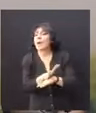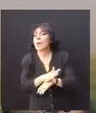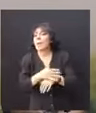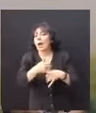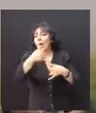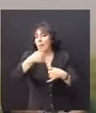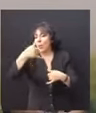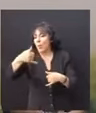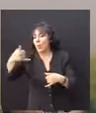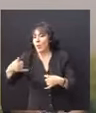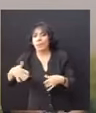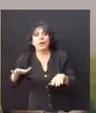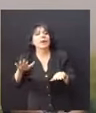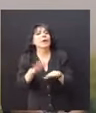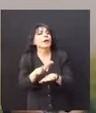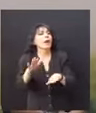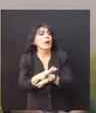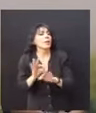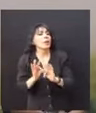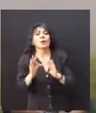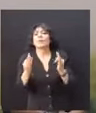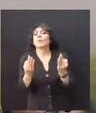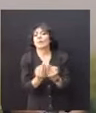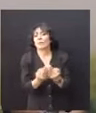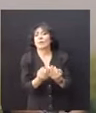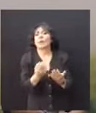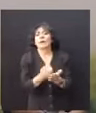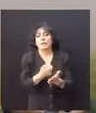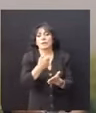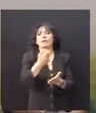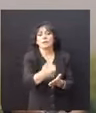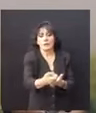cambie la manera en que esté operando actualmente.